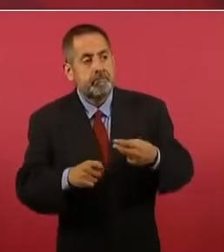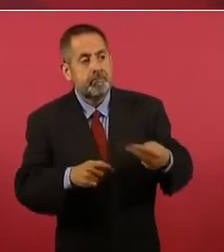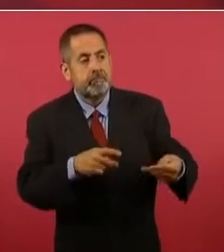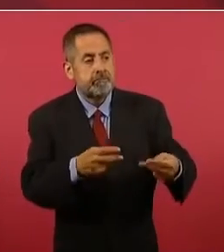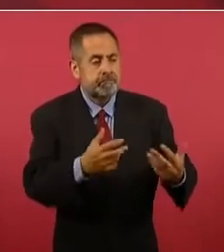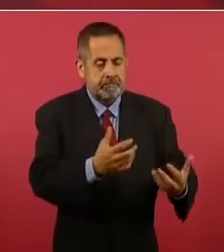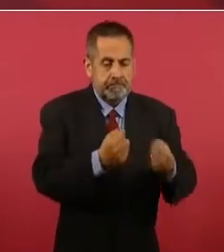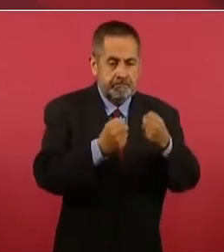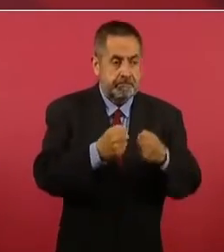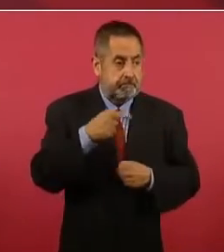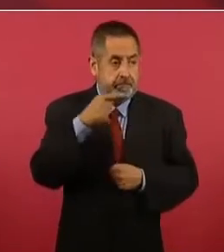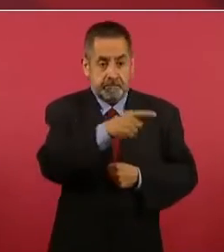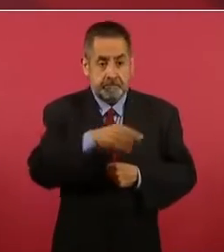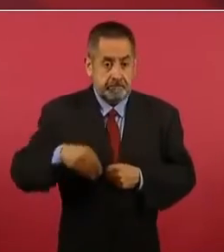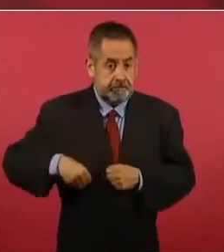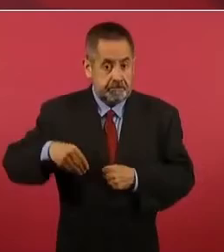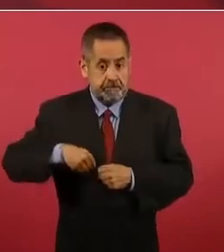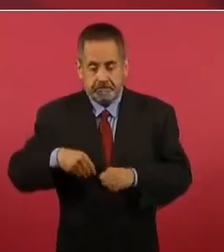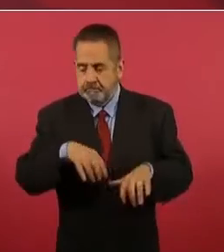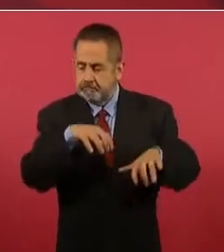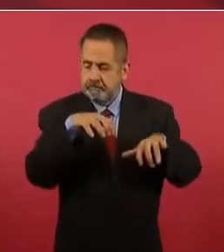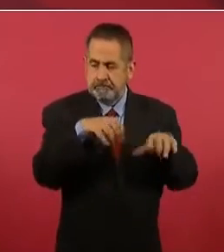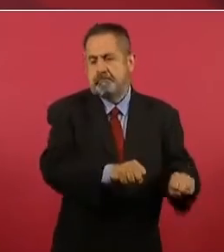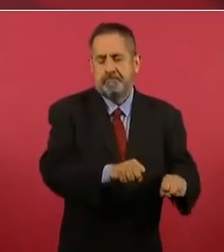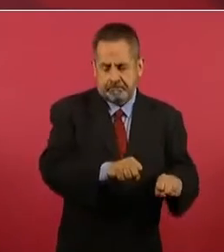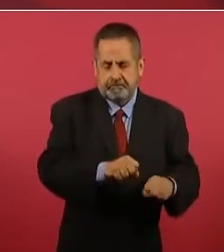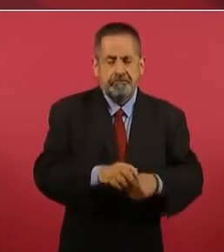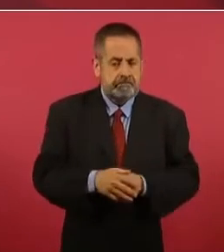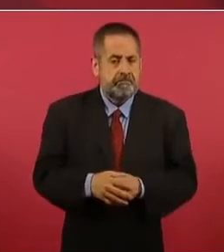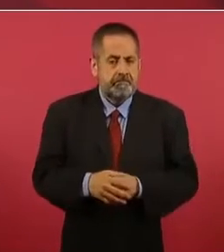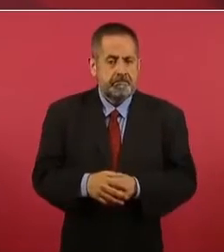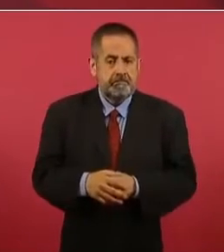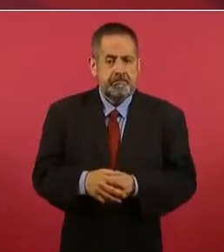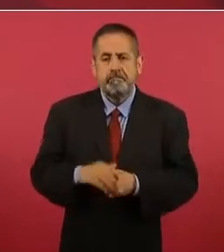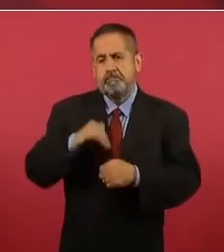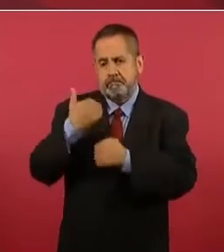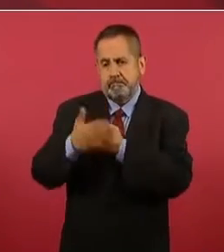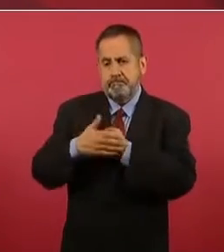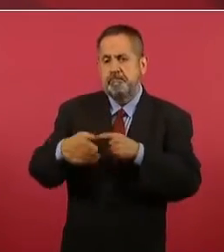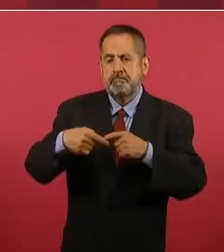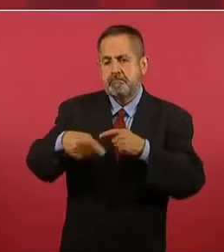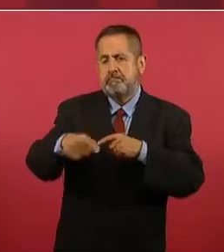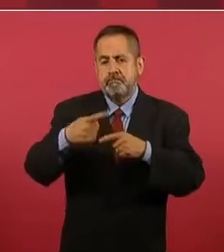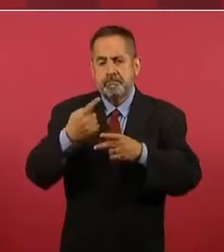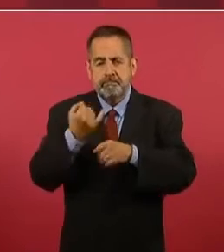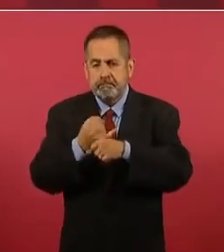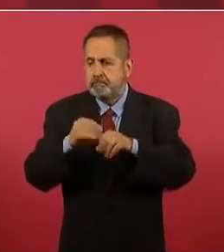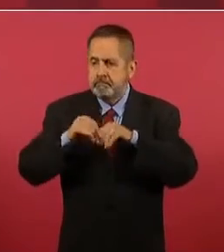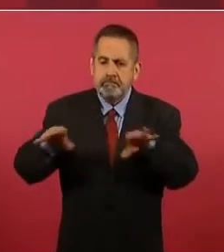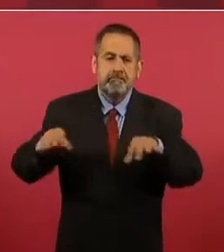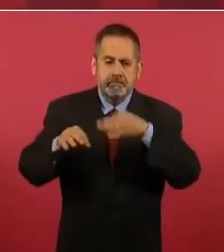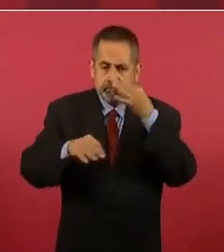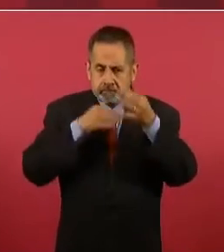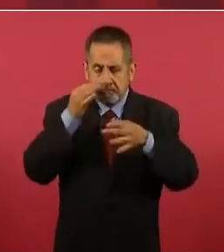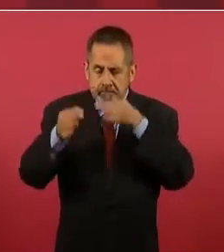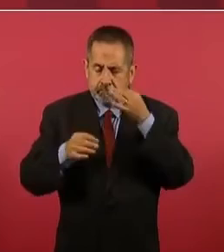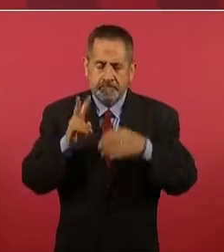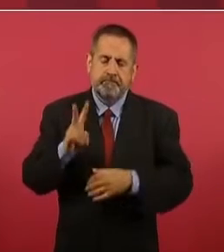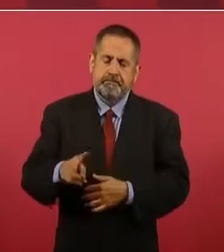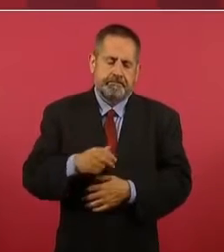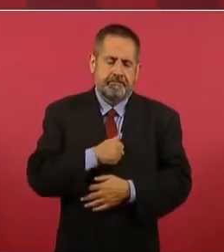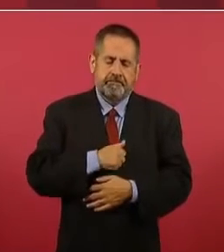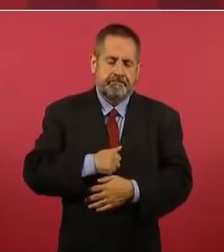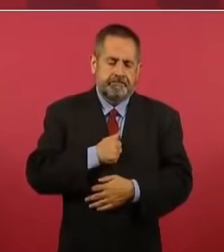detener a los responsables. Vamos a estar informando sobre este lamentable